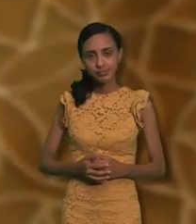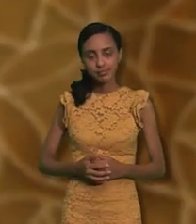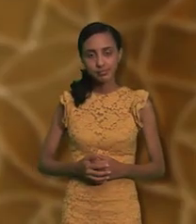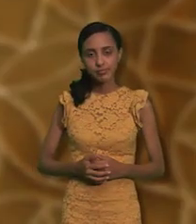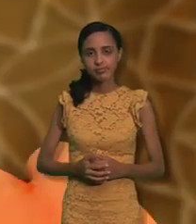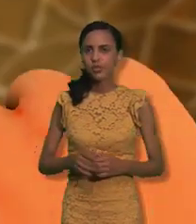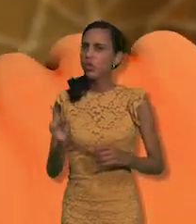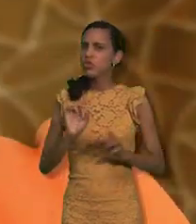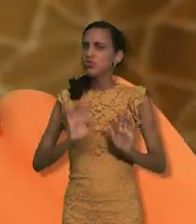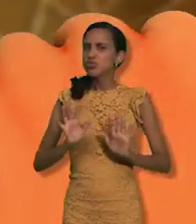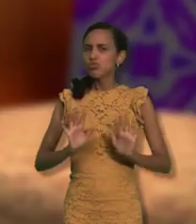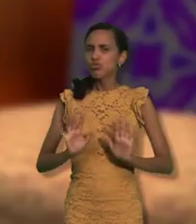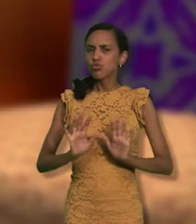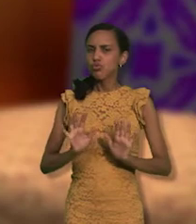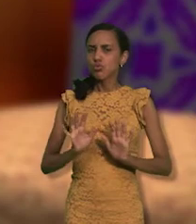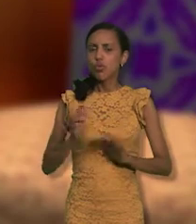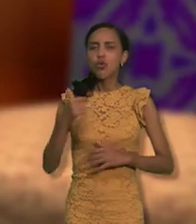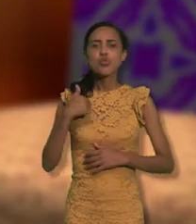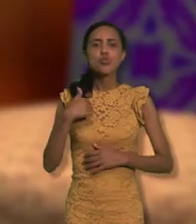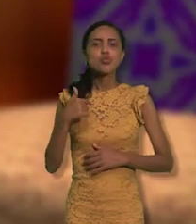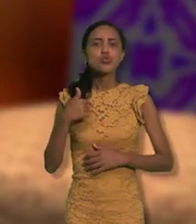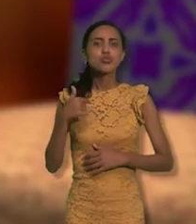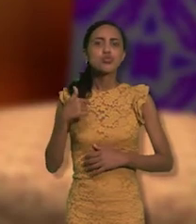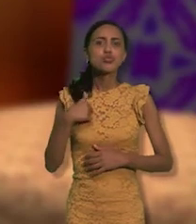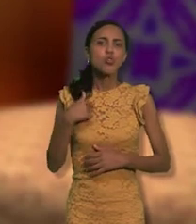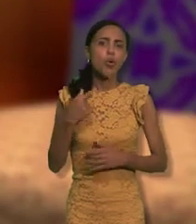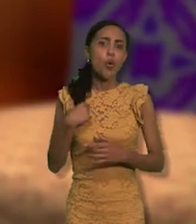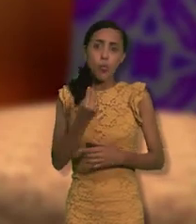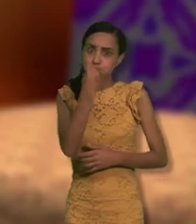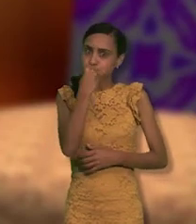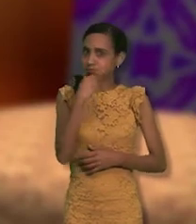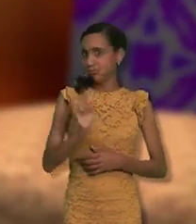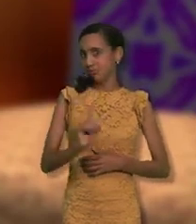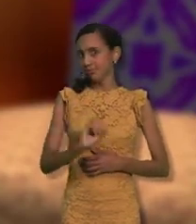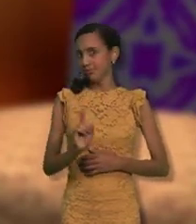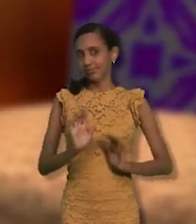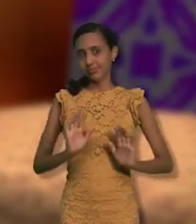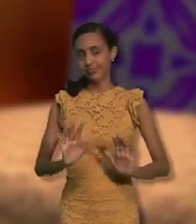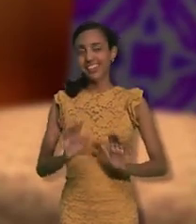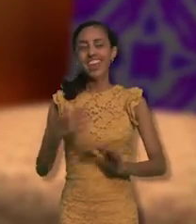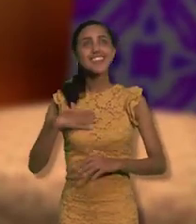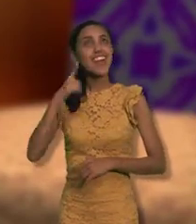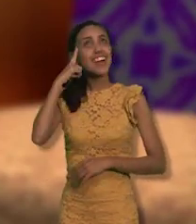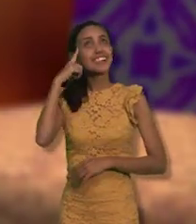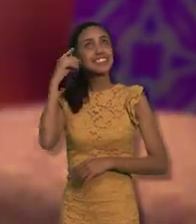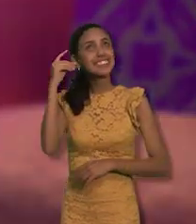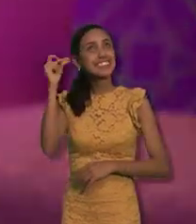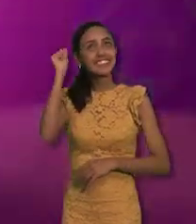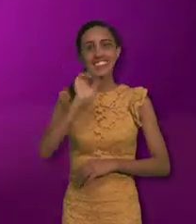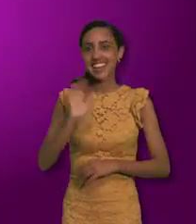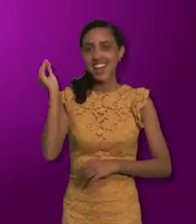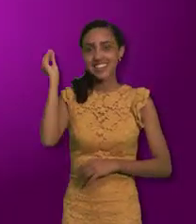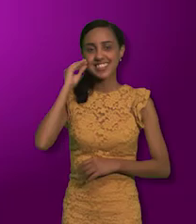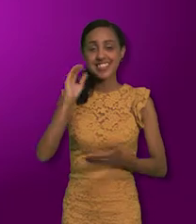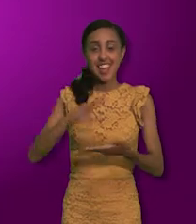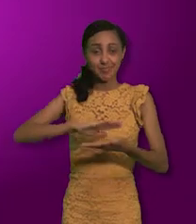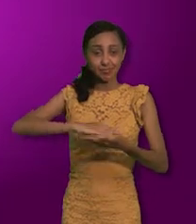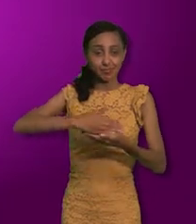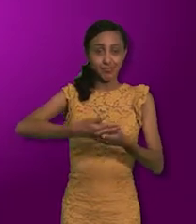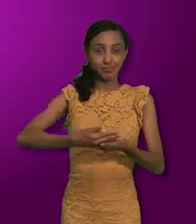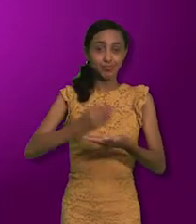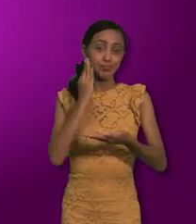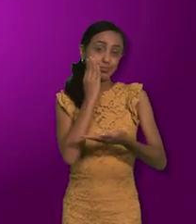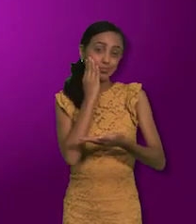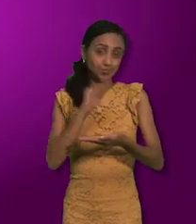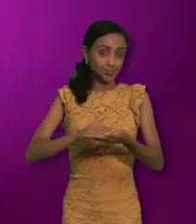¡Ay no, no! ¡Que yo no soy tan golosa! ¡Ya sé! Una cajita